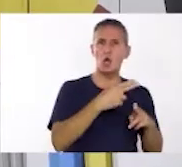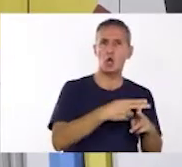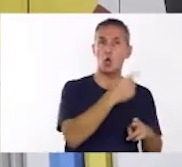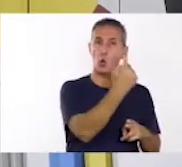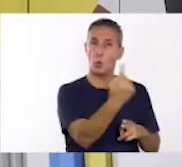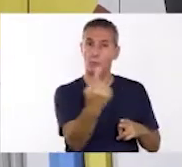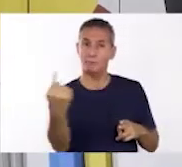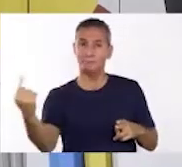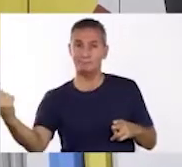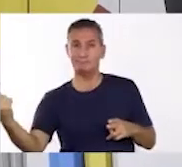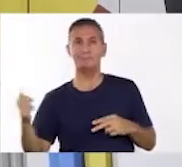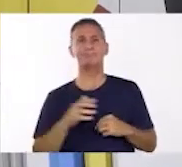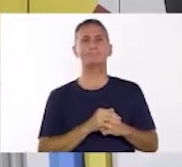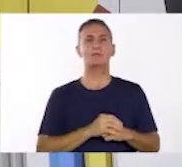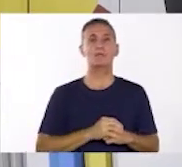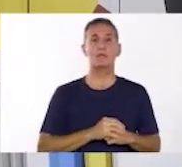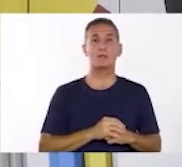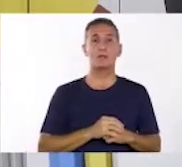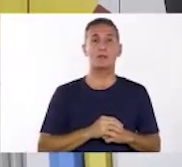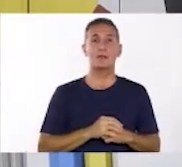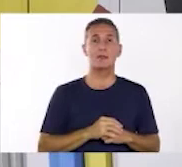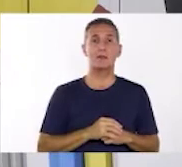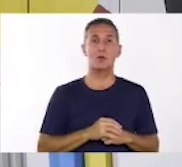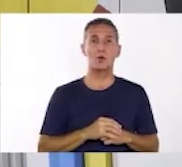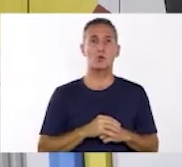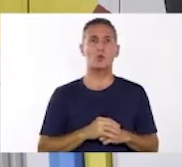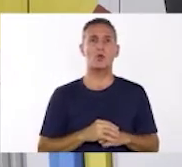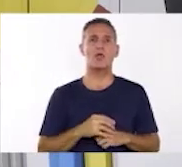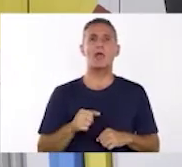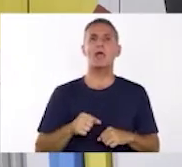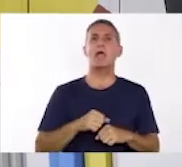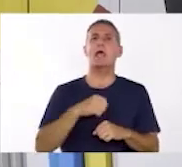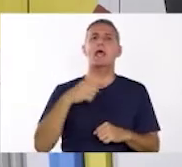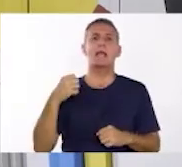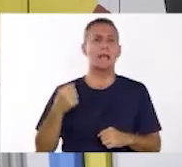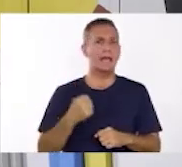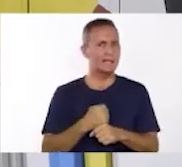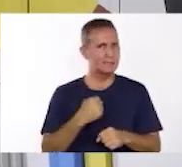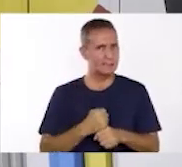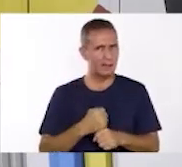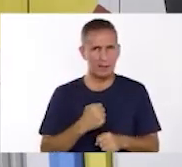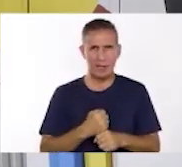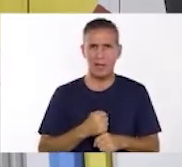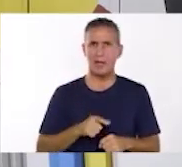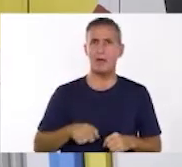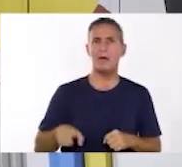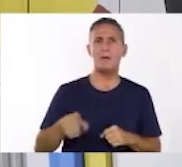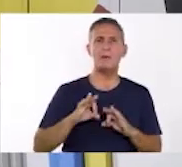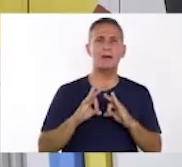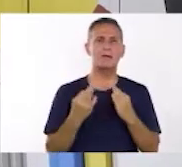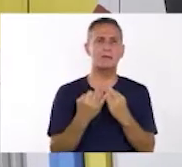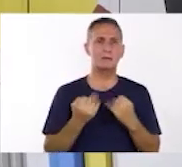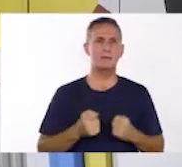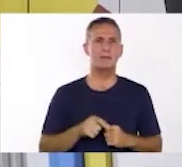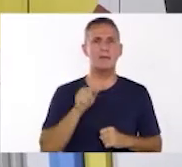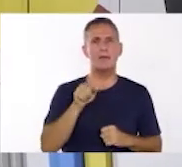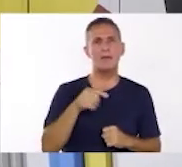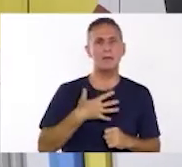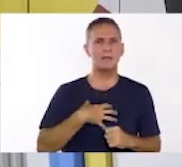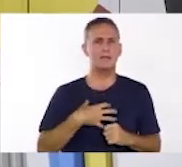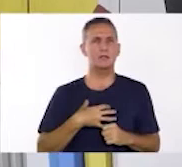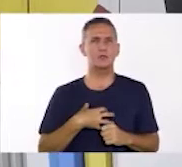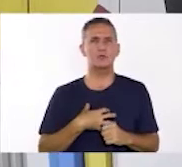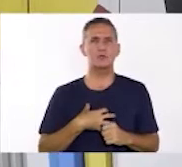simbolizan algo, lo de la criada, la Poncia. Bien, esto tienen el